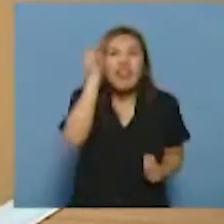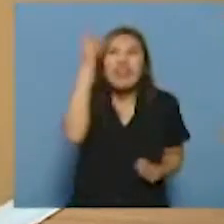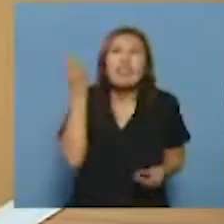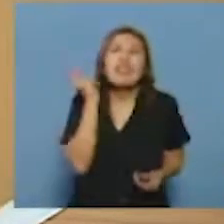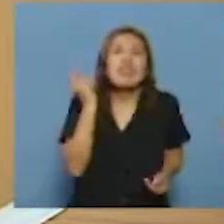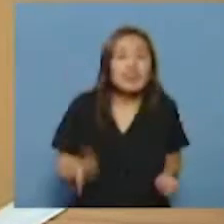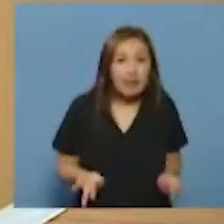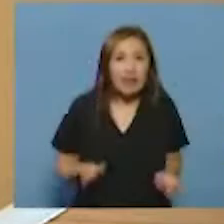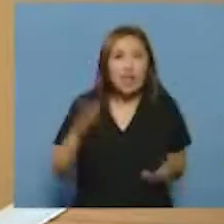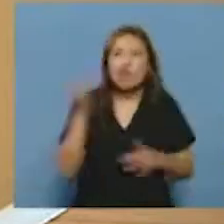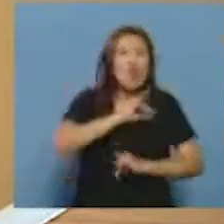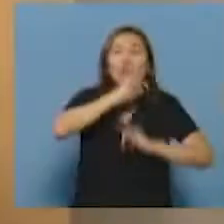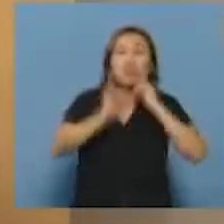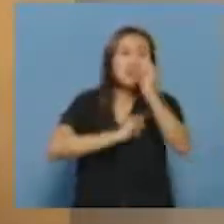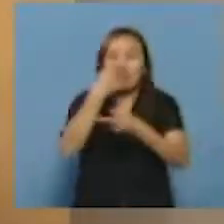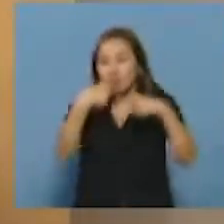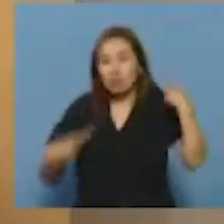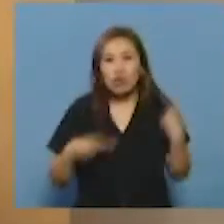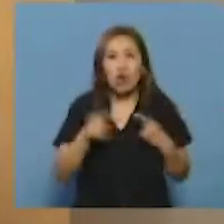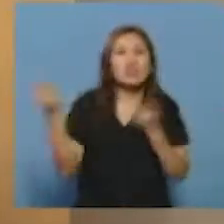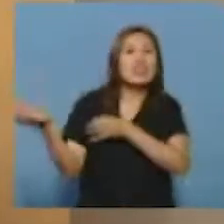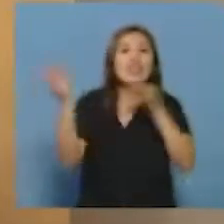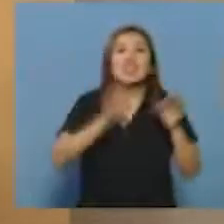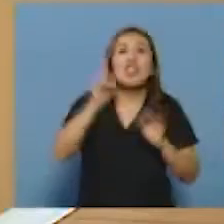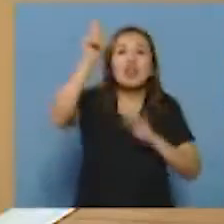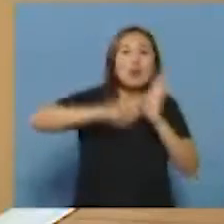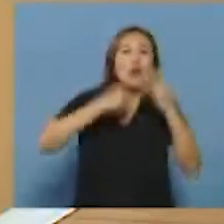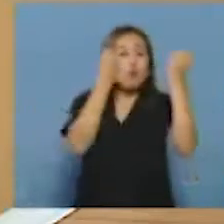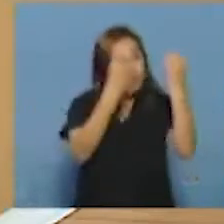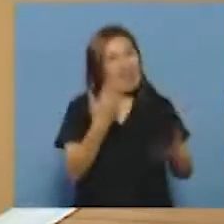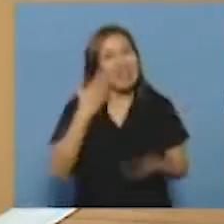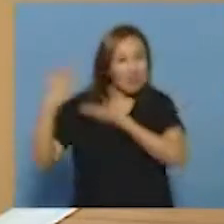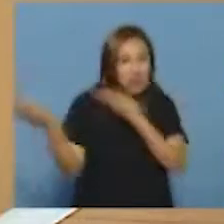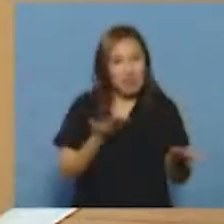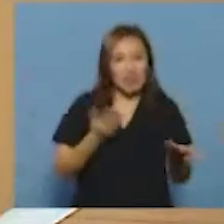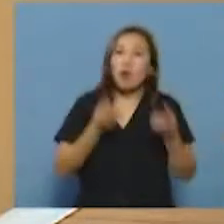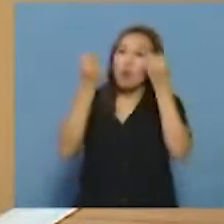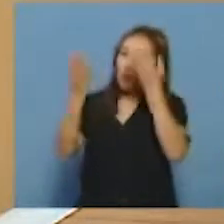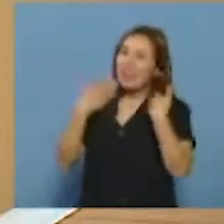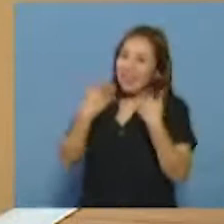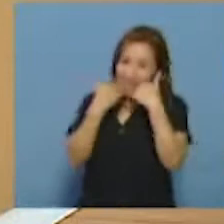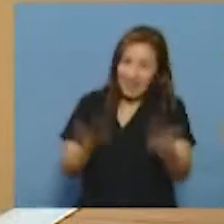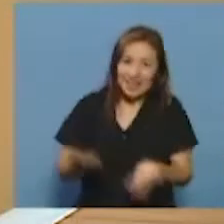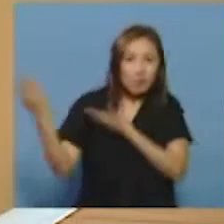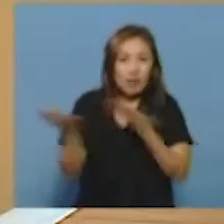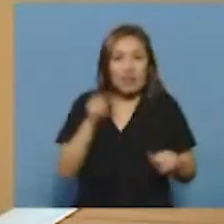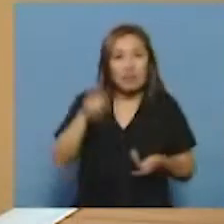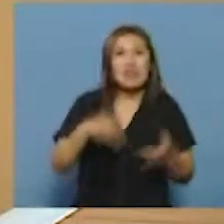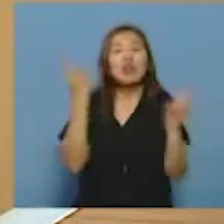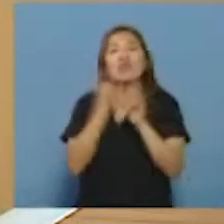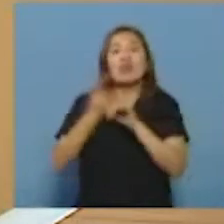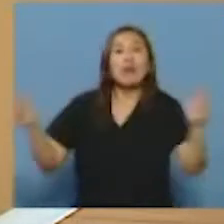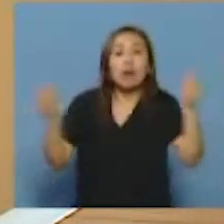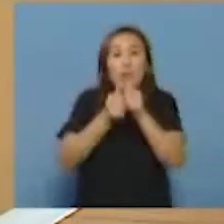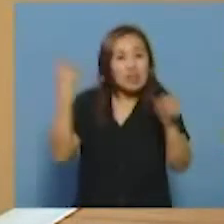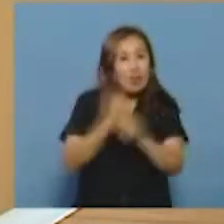ideado, todos los detalles que lo lleva a este sitio. Buenas tardes, bienvenidos. Buenas tardes. Buenas tardes, muchas gracias por la invitación y por siempre acompañarnos